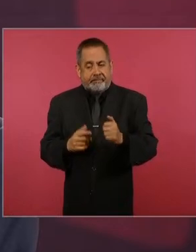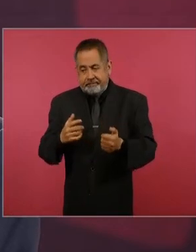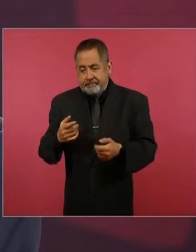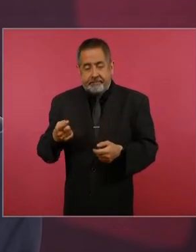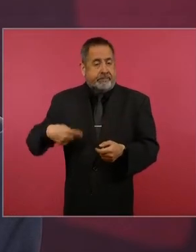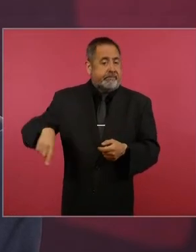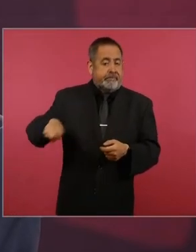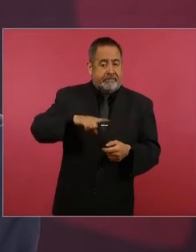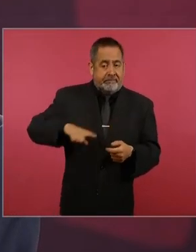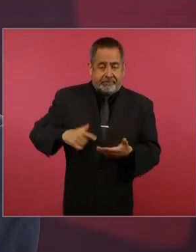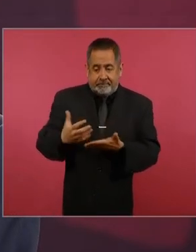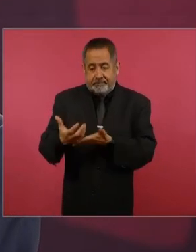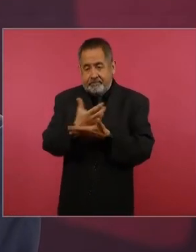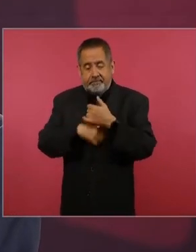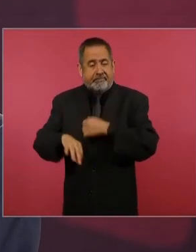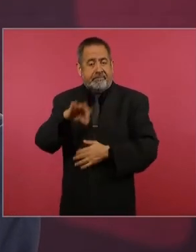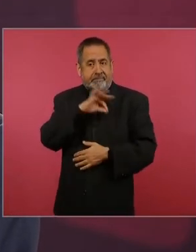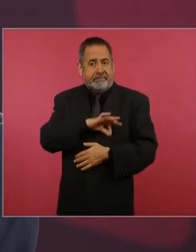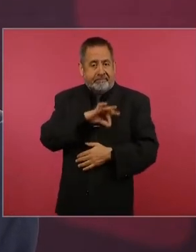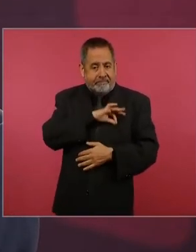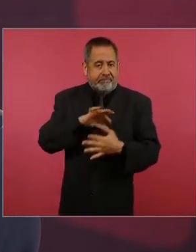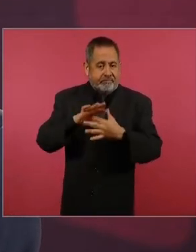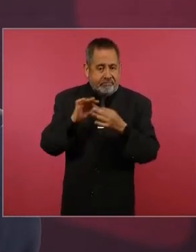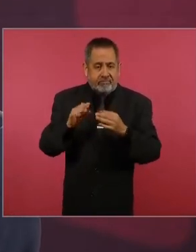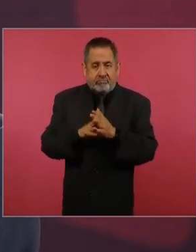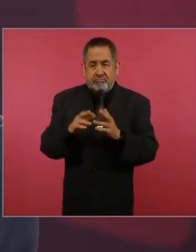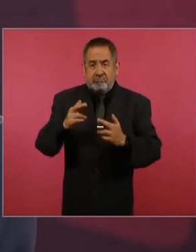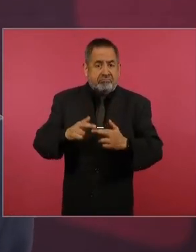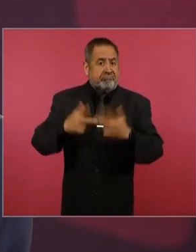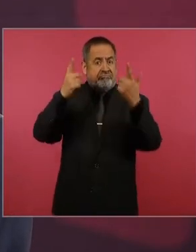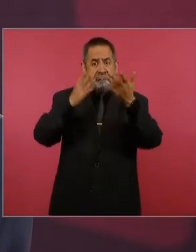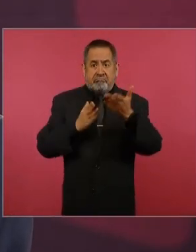ganancias, utilidades récord